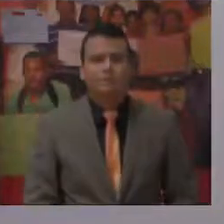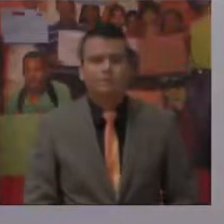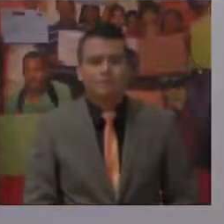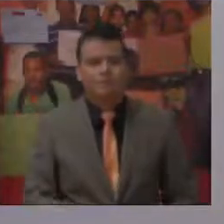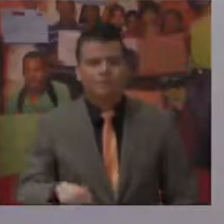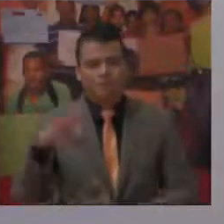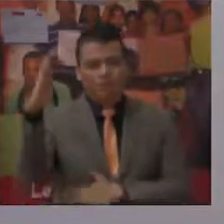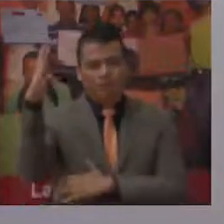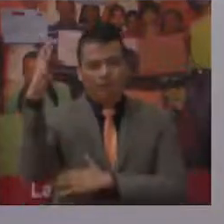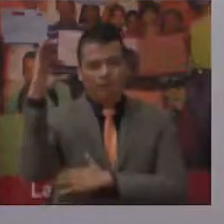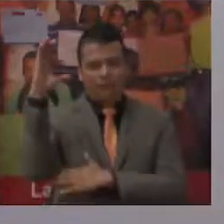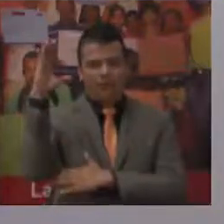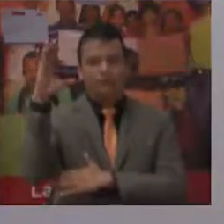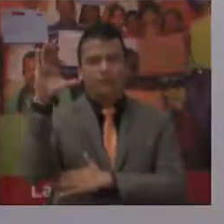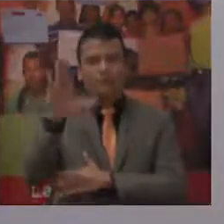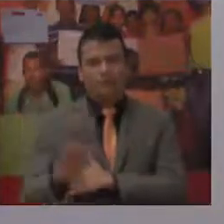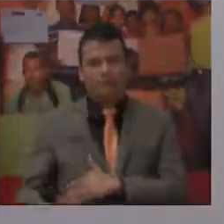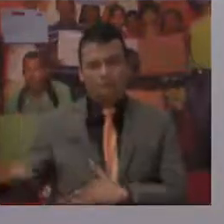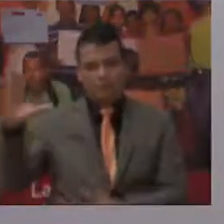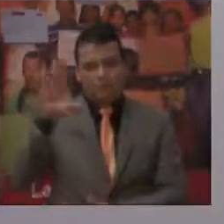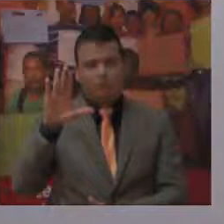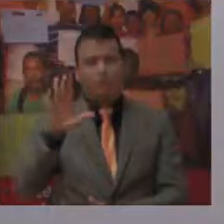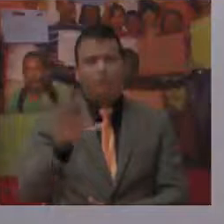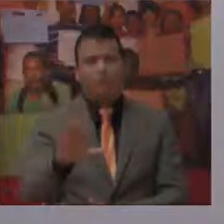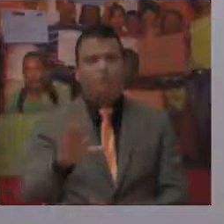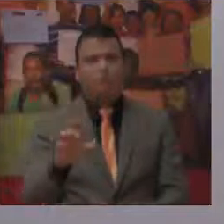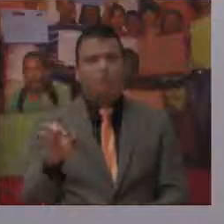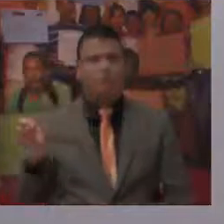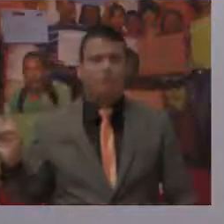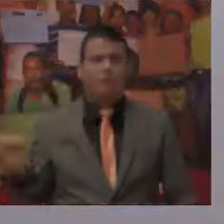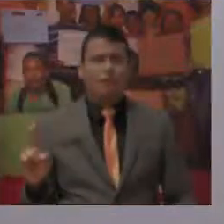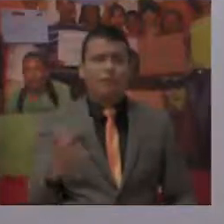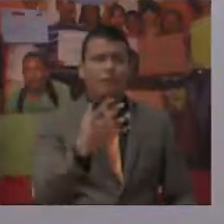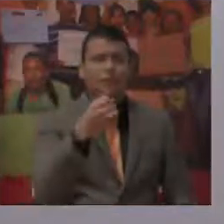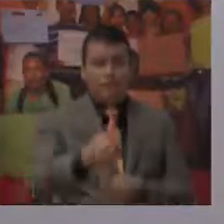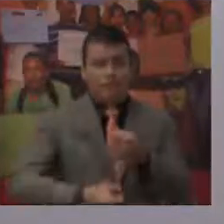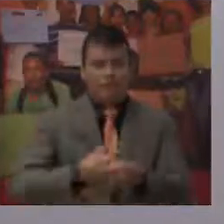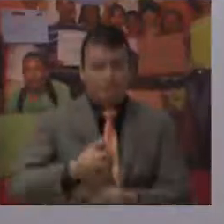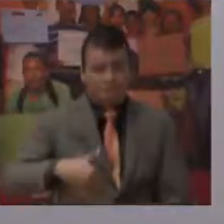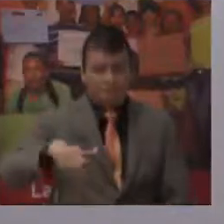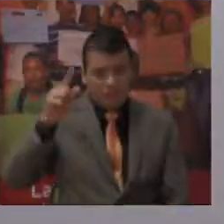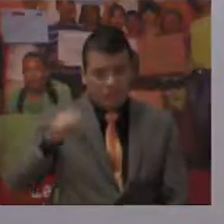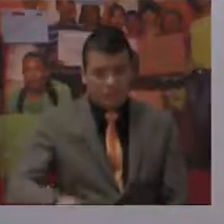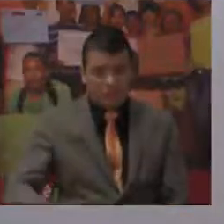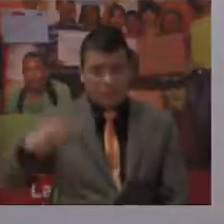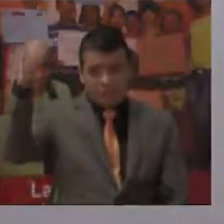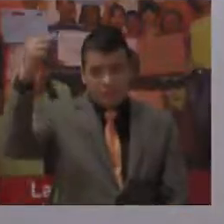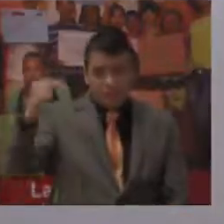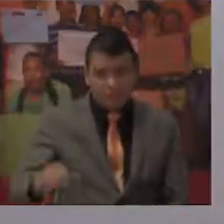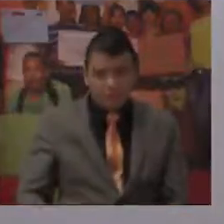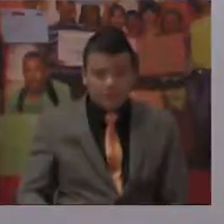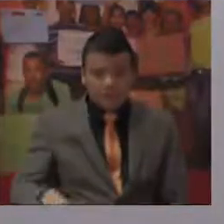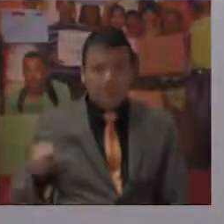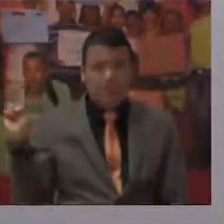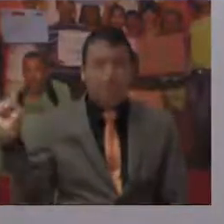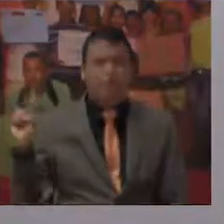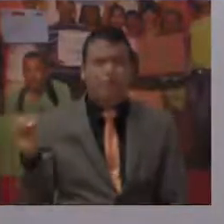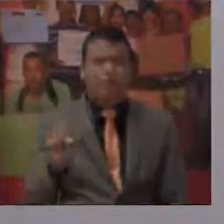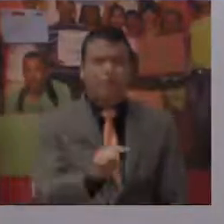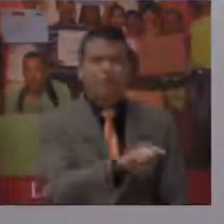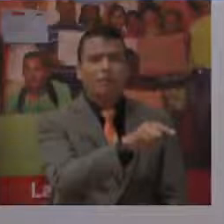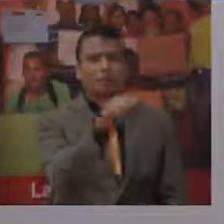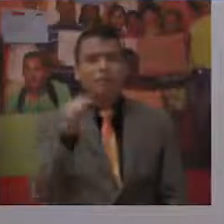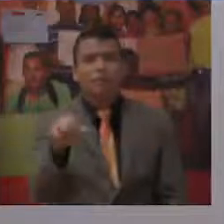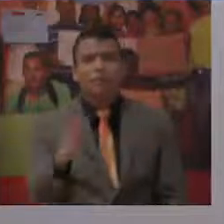Colombia vivió más de 50 años de su historia republicana en